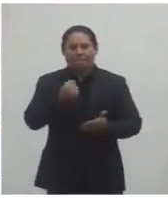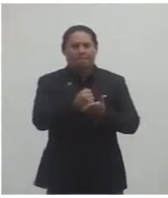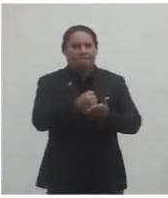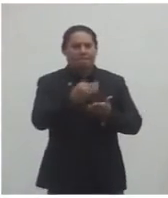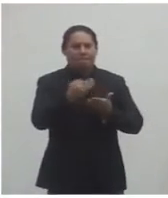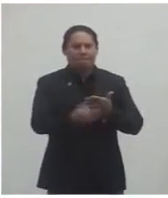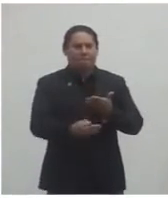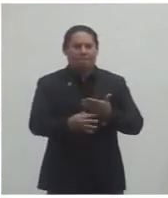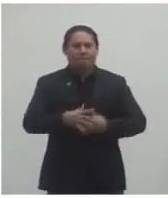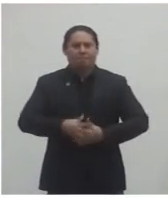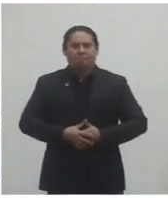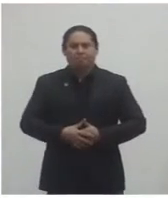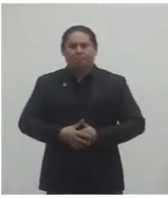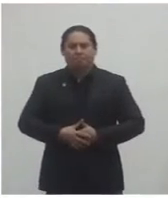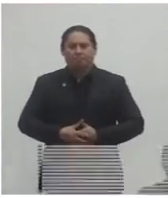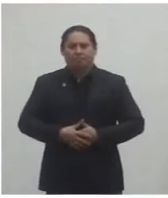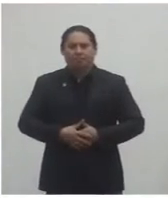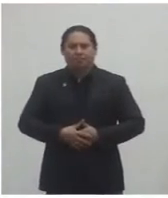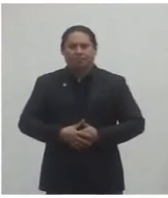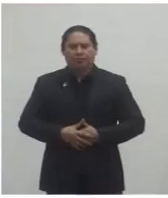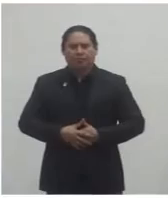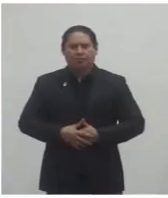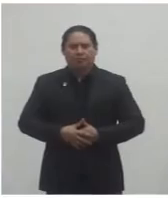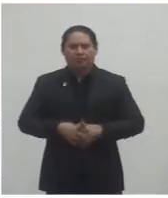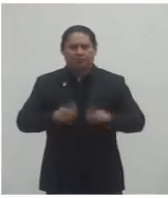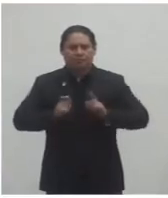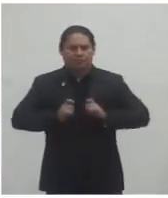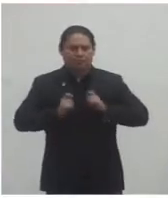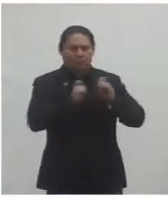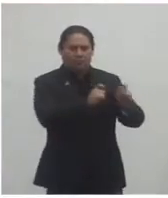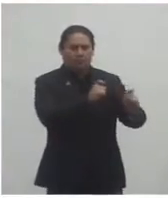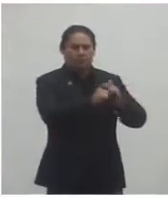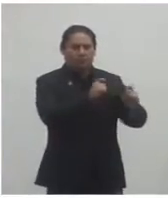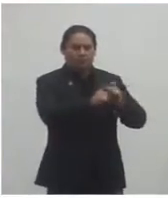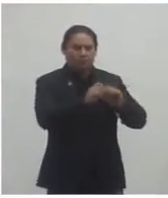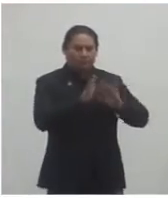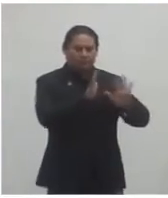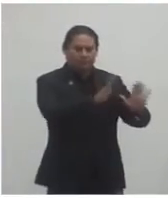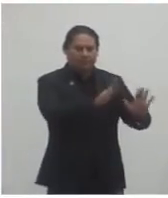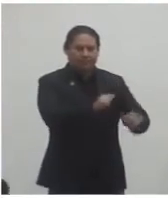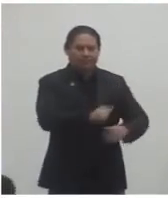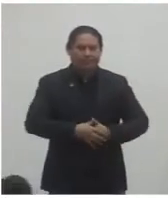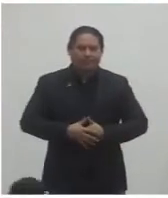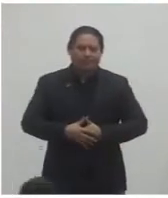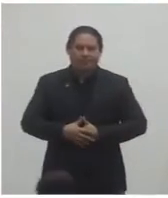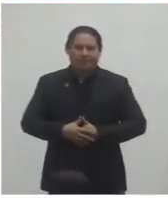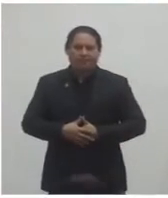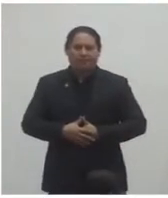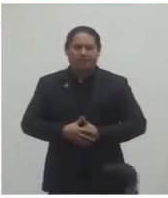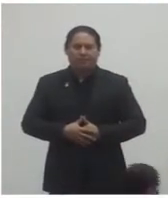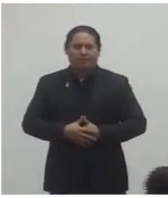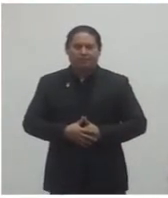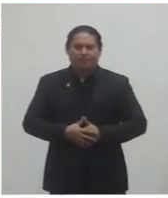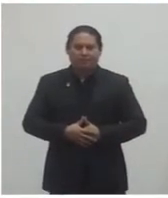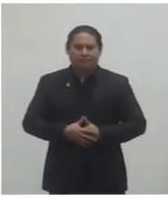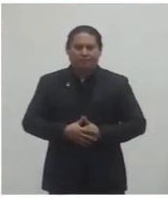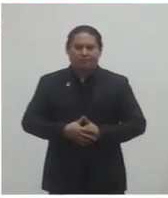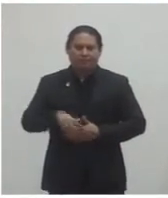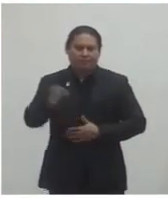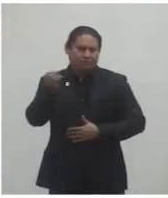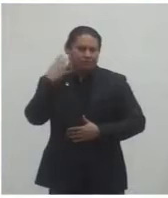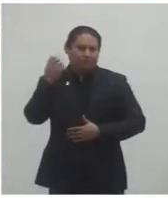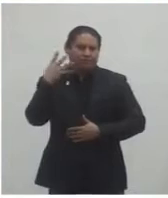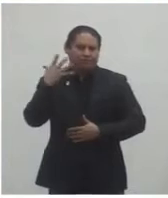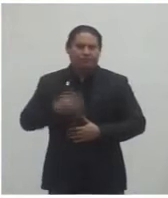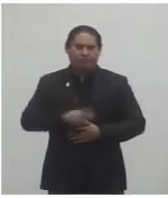Aprobado por unanimidad. Córranse los trámites legislativos correspondientes. Honorable